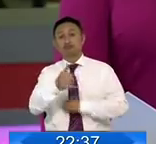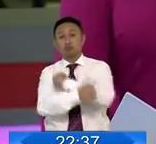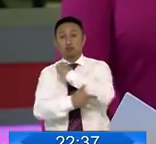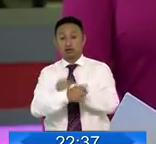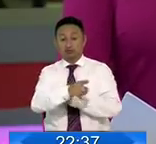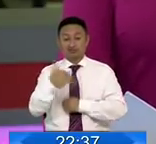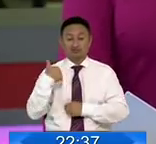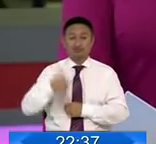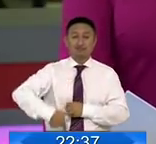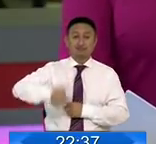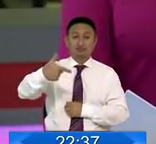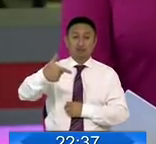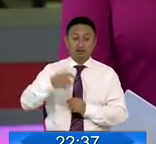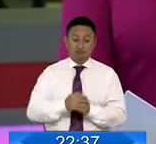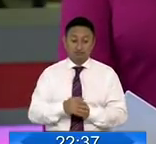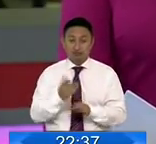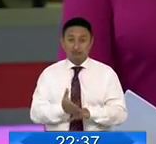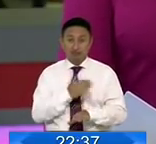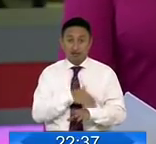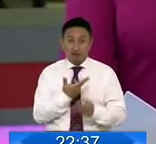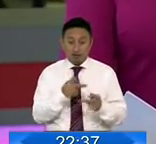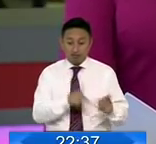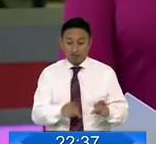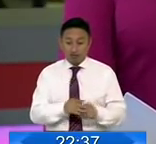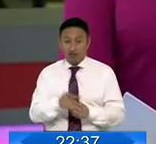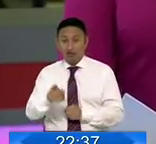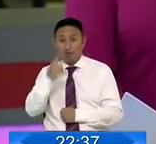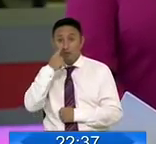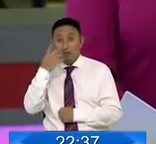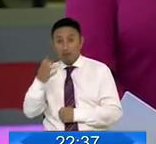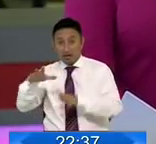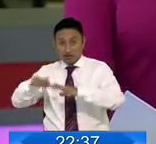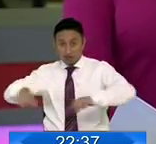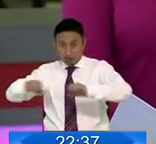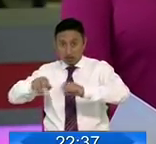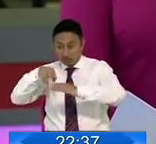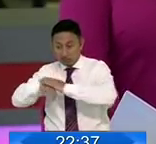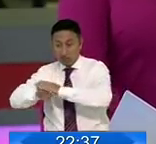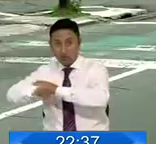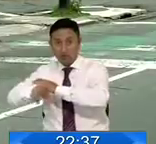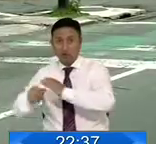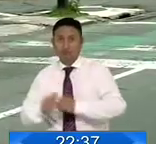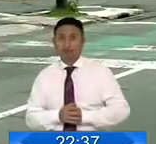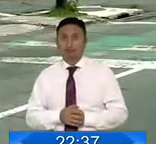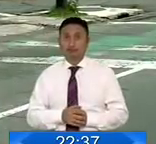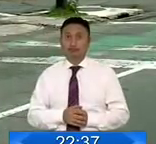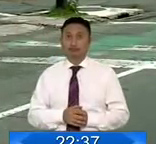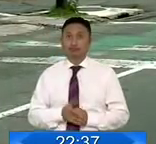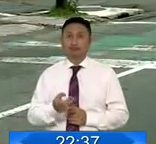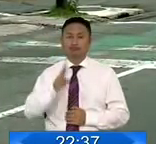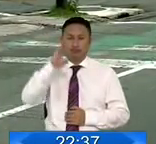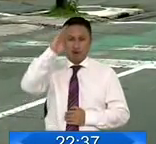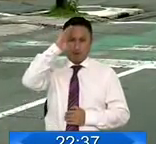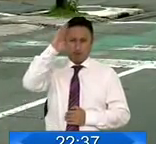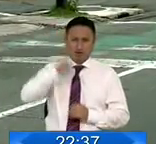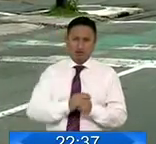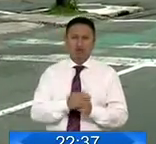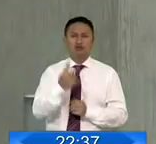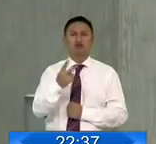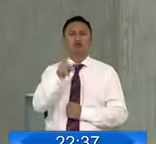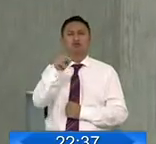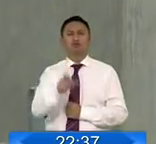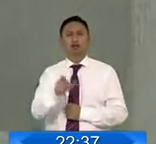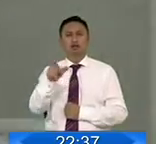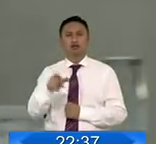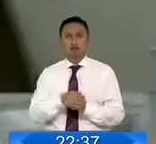un arma de fuego. Aparentemente tenían planificado asaltar una panadería. A lo lejos, los policías observaron a dos sujetos que estaban